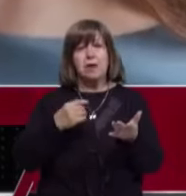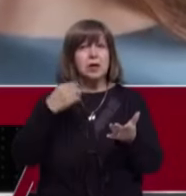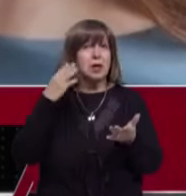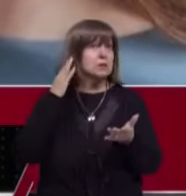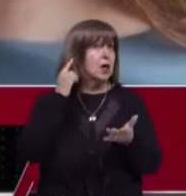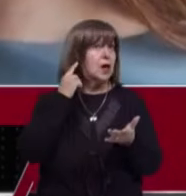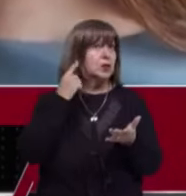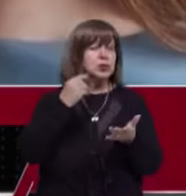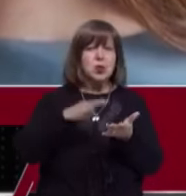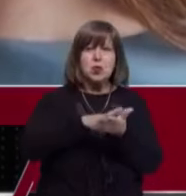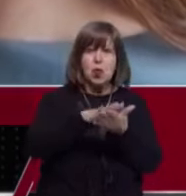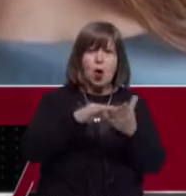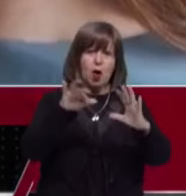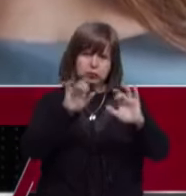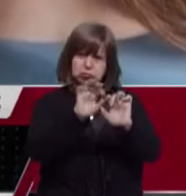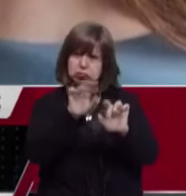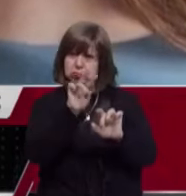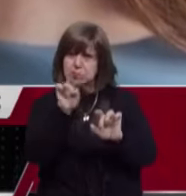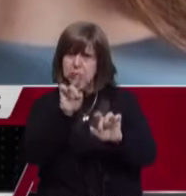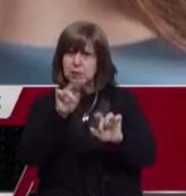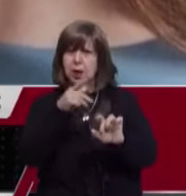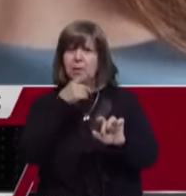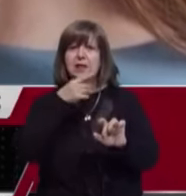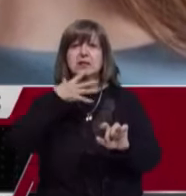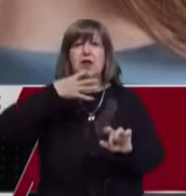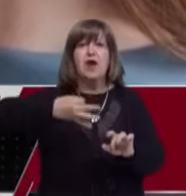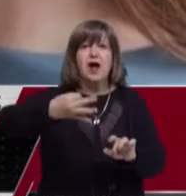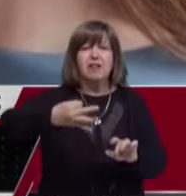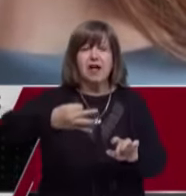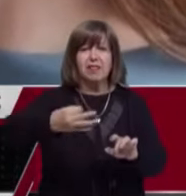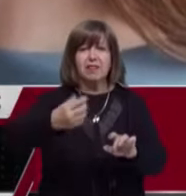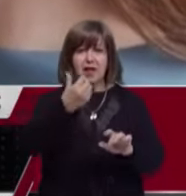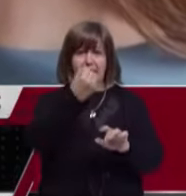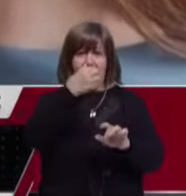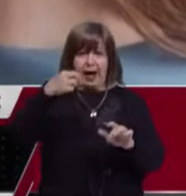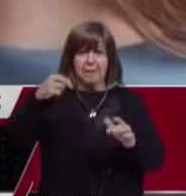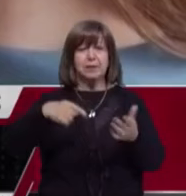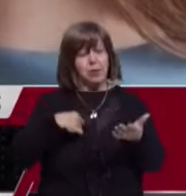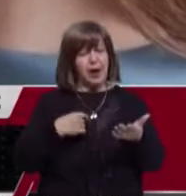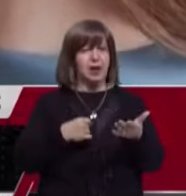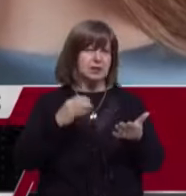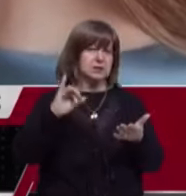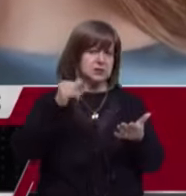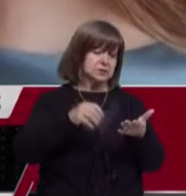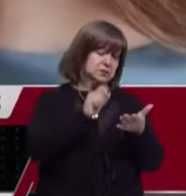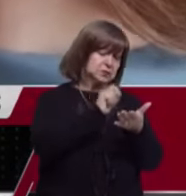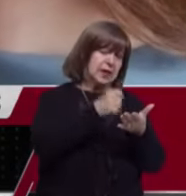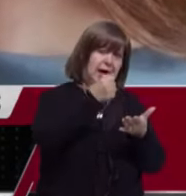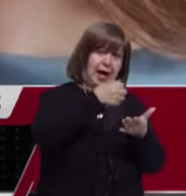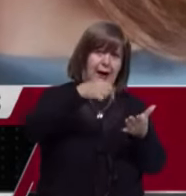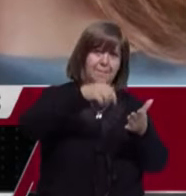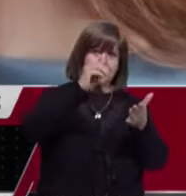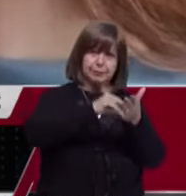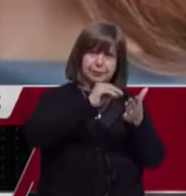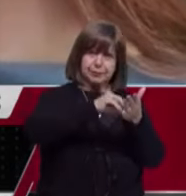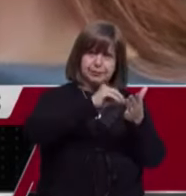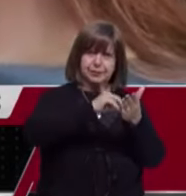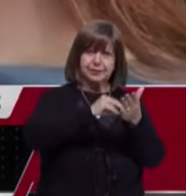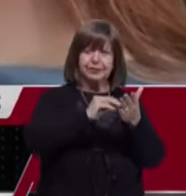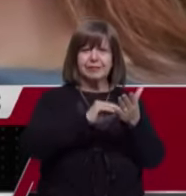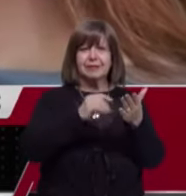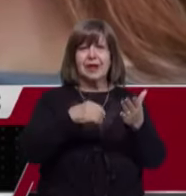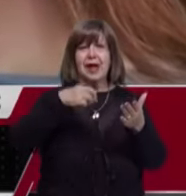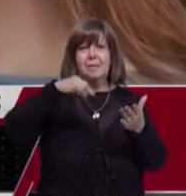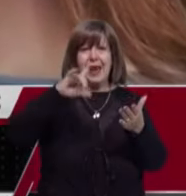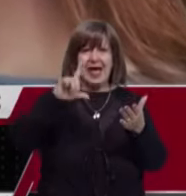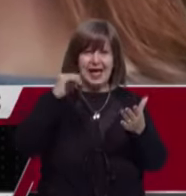convincentes, los delincuentes logran que esta descargue la aplicación. Una vez que esto se produce, como les digo, pierde el control sobre